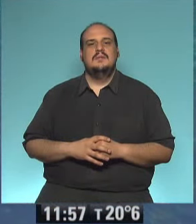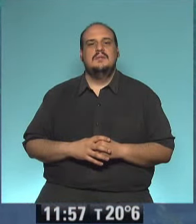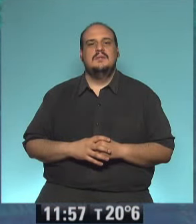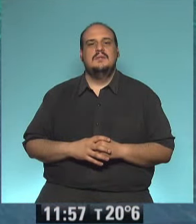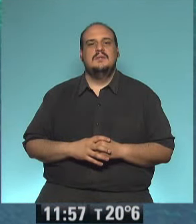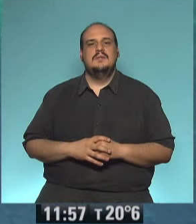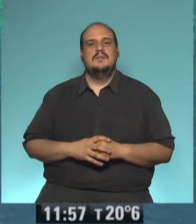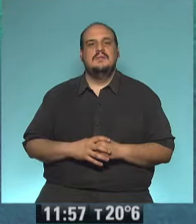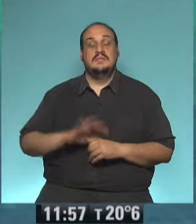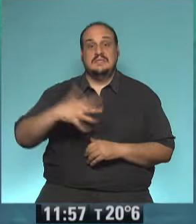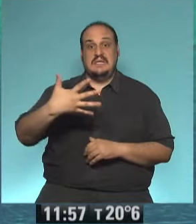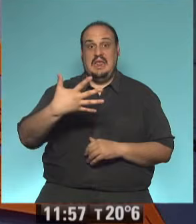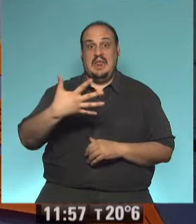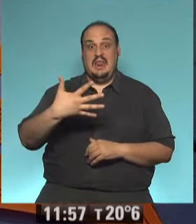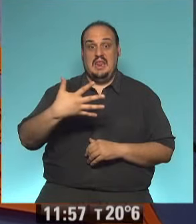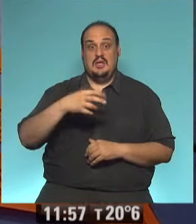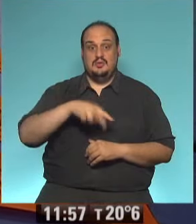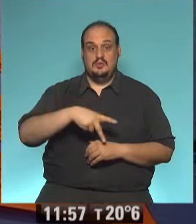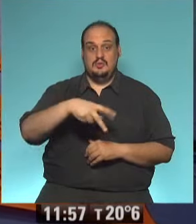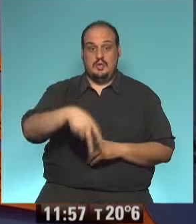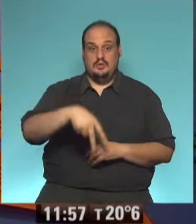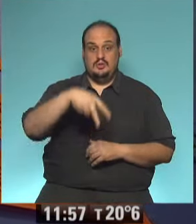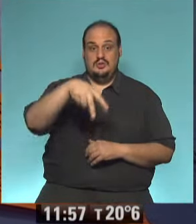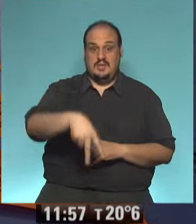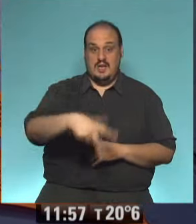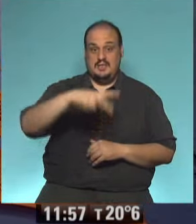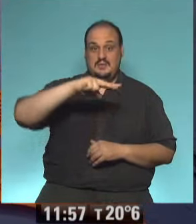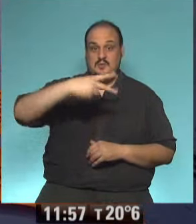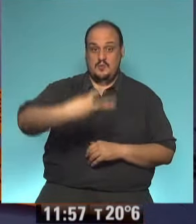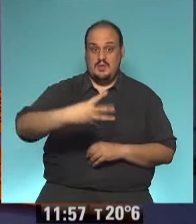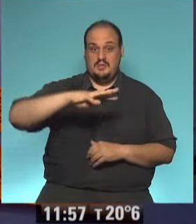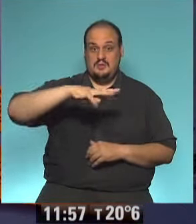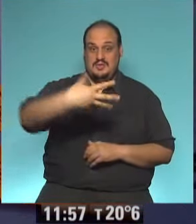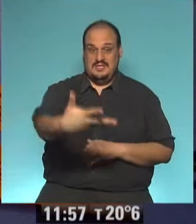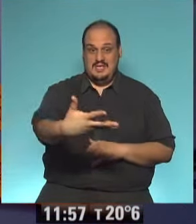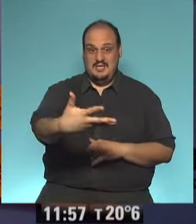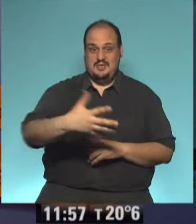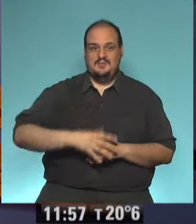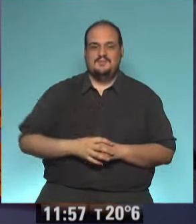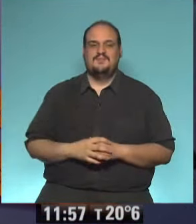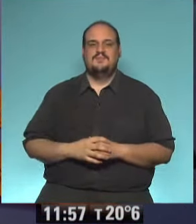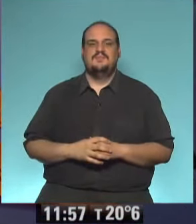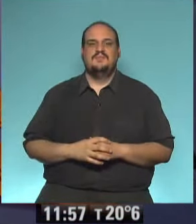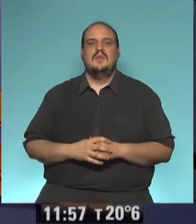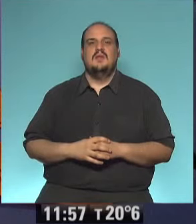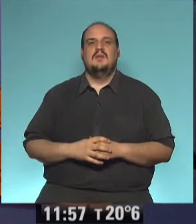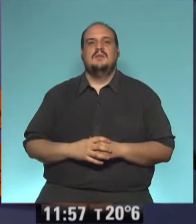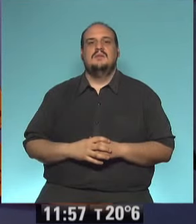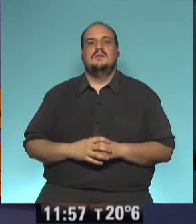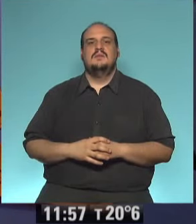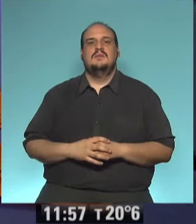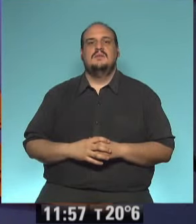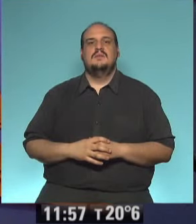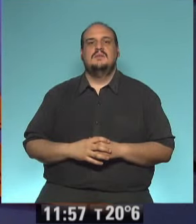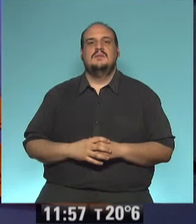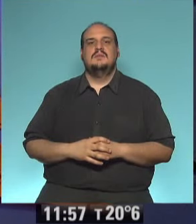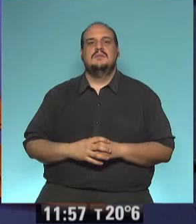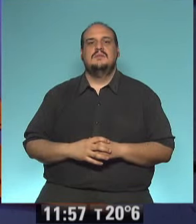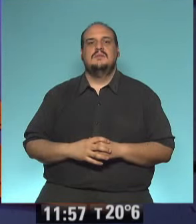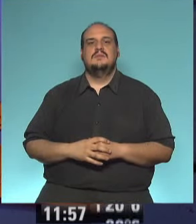Y cinco. Muy bien. Un, dos, tres, cuatro, cinco. En Muy el bien. Cinco. ¿Y cinco? ¿Qué pasa